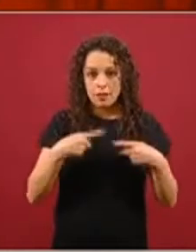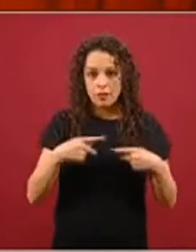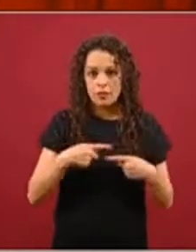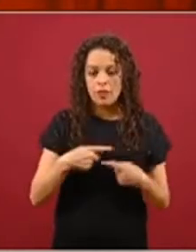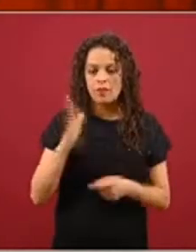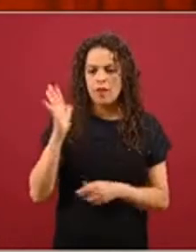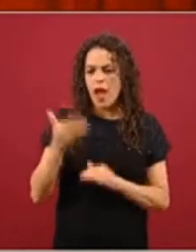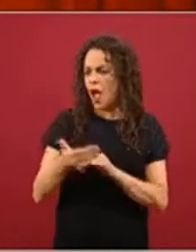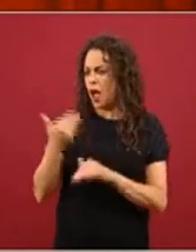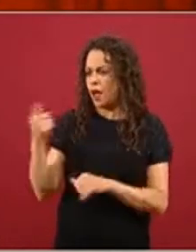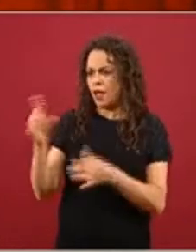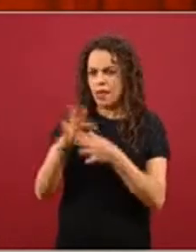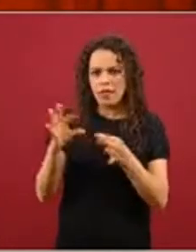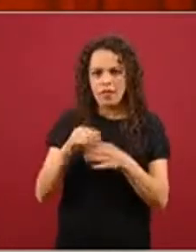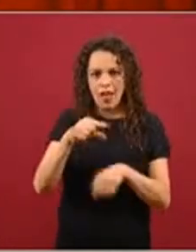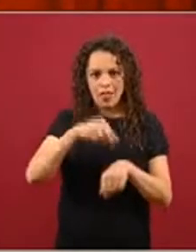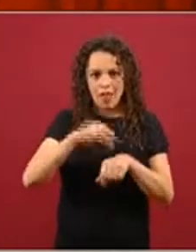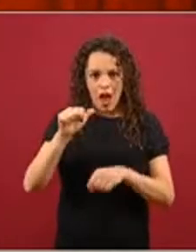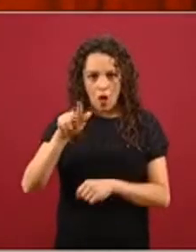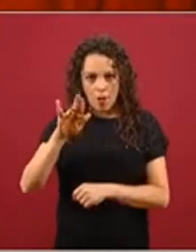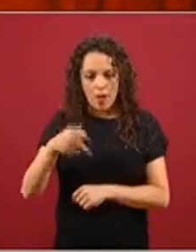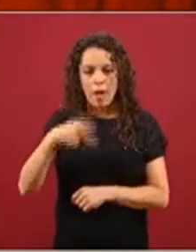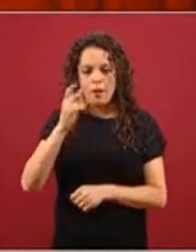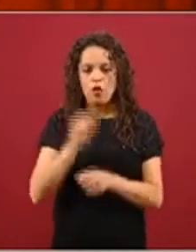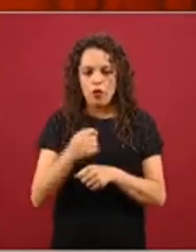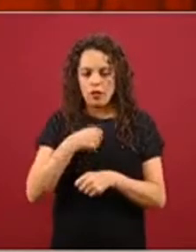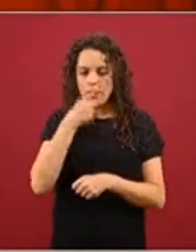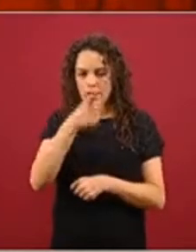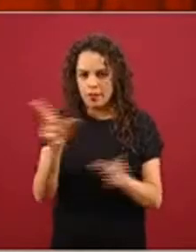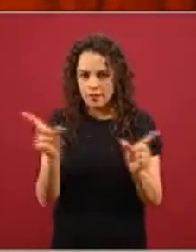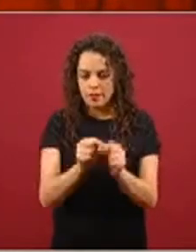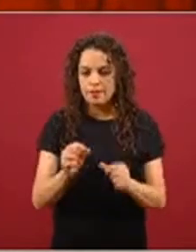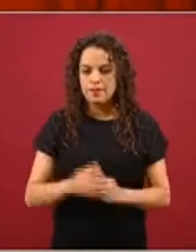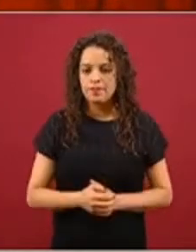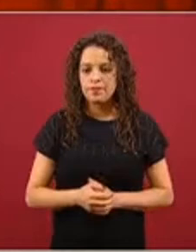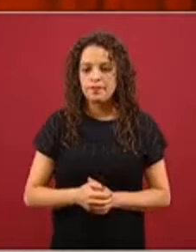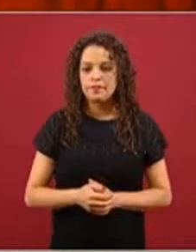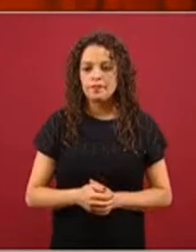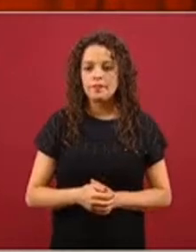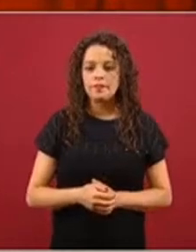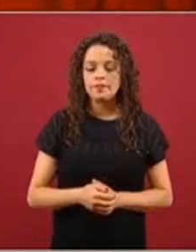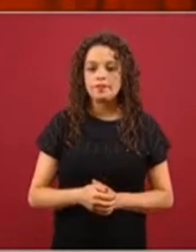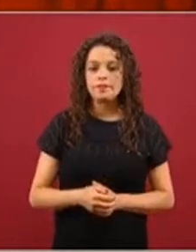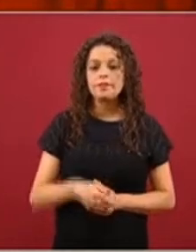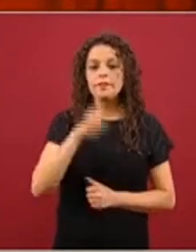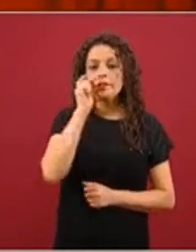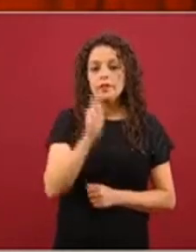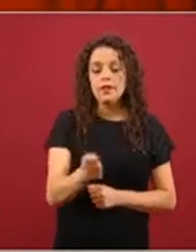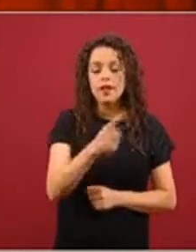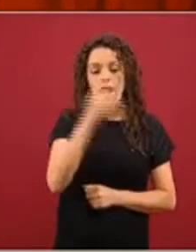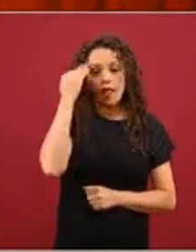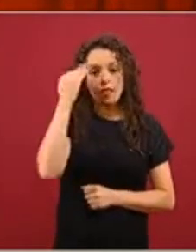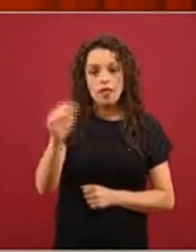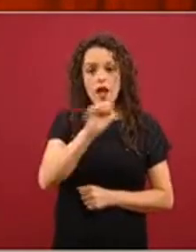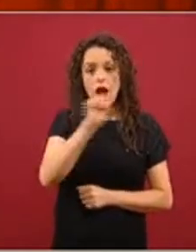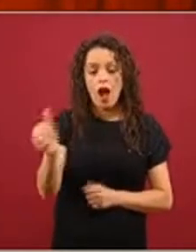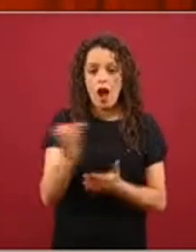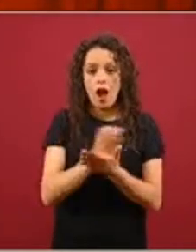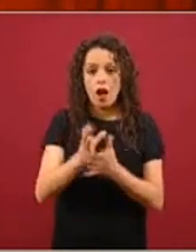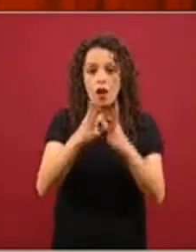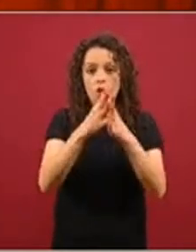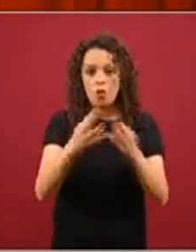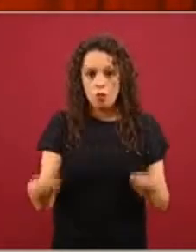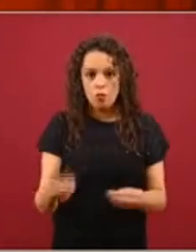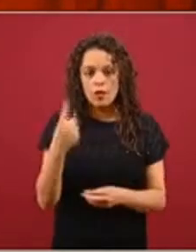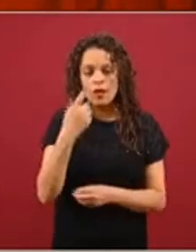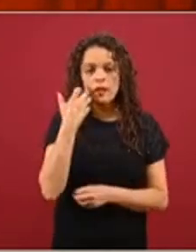Alumía. La estimación de la recuperación se basa en la duración esperada de la